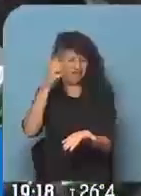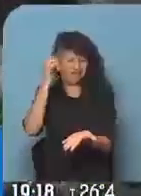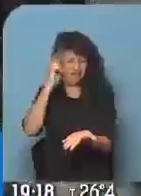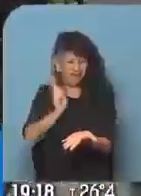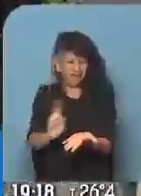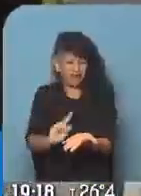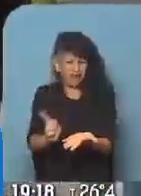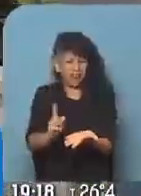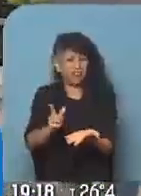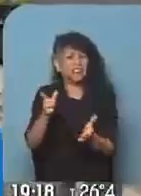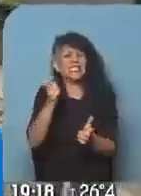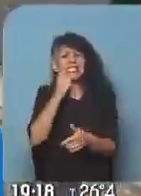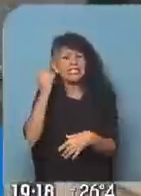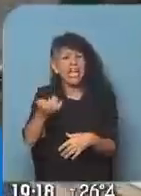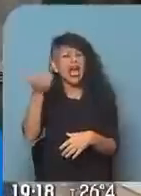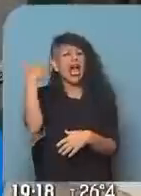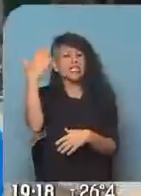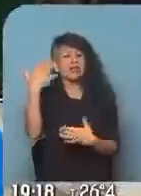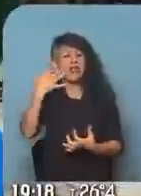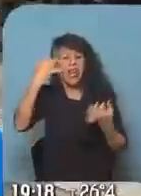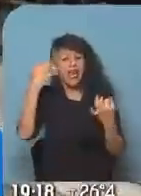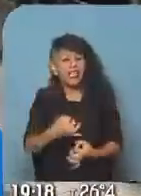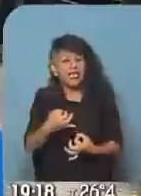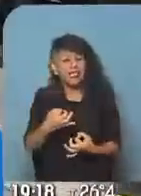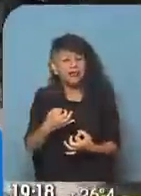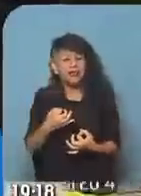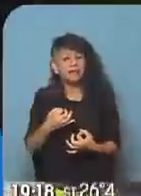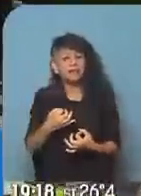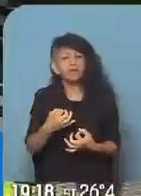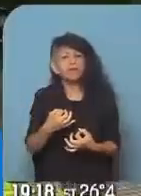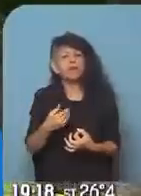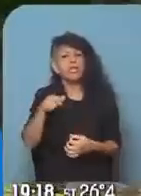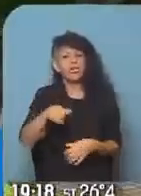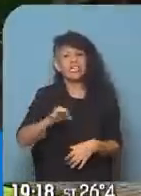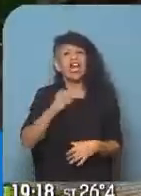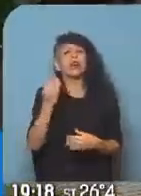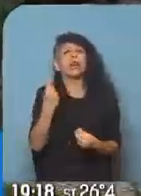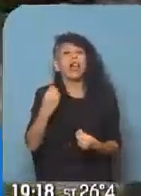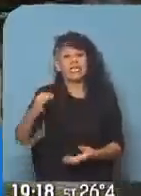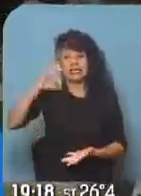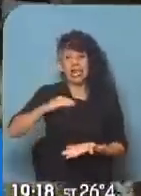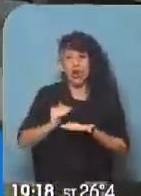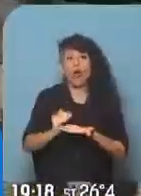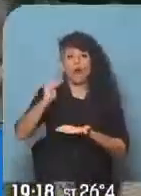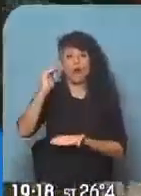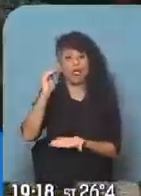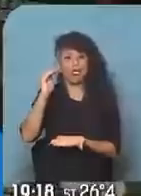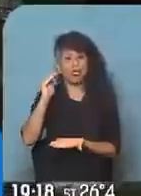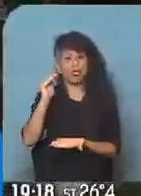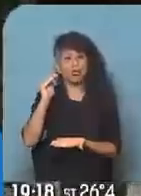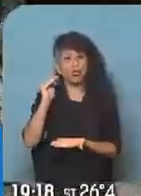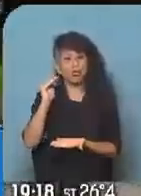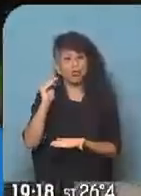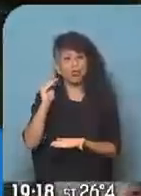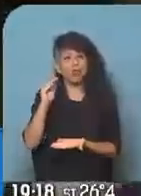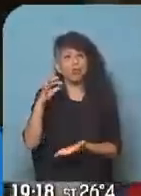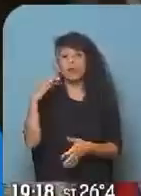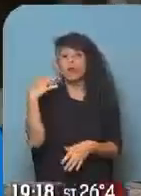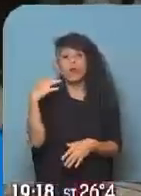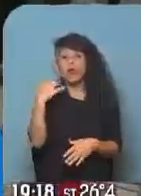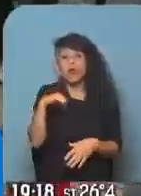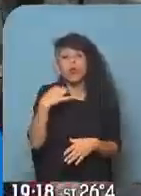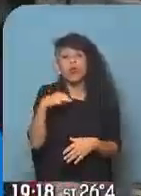6 asambleas legítimas el año, este año, por aumento salarial. Y bueno, hay que hacer callar a lo que